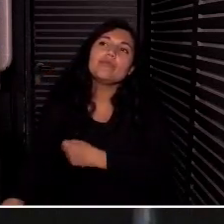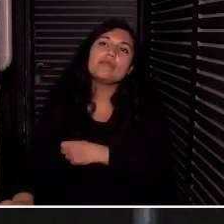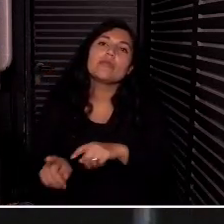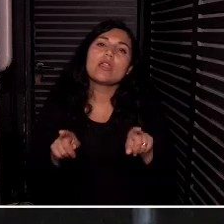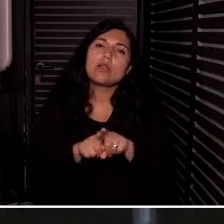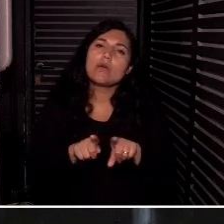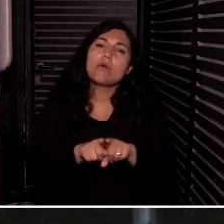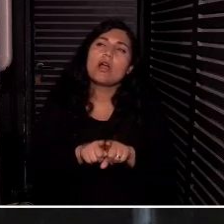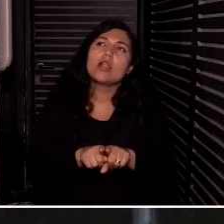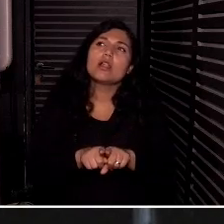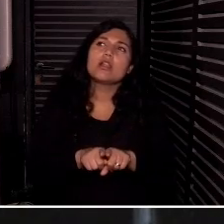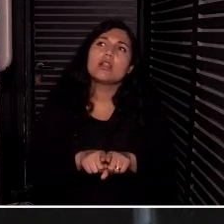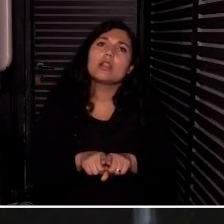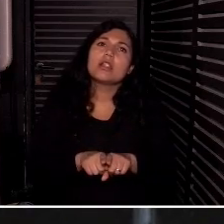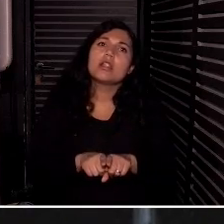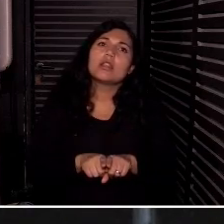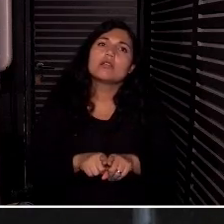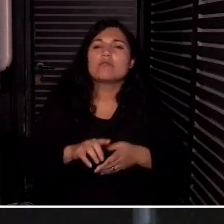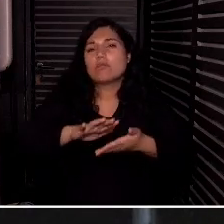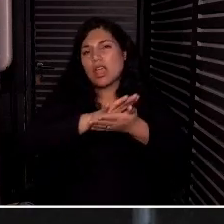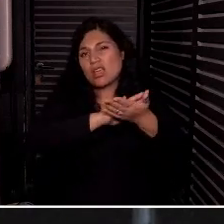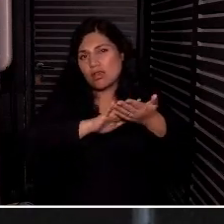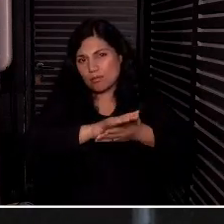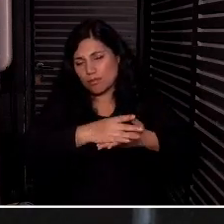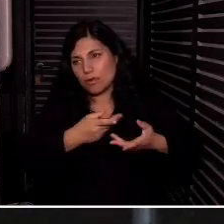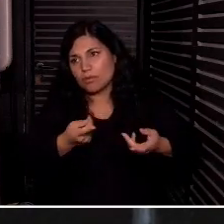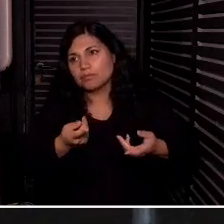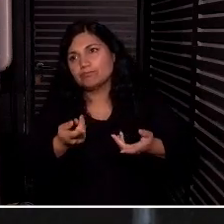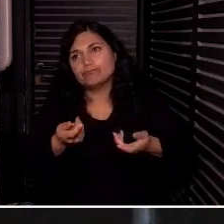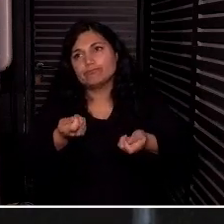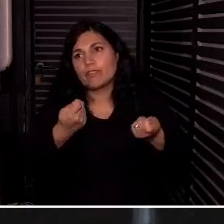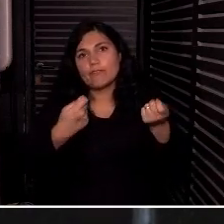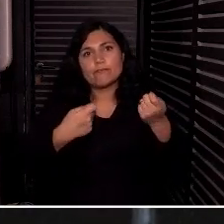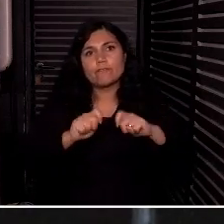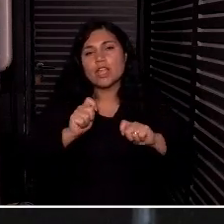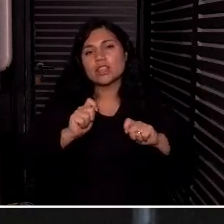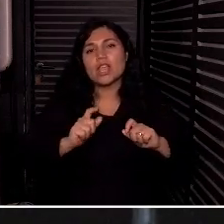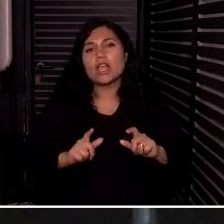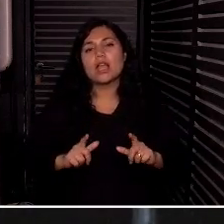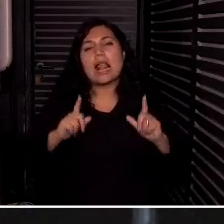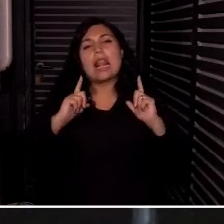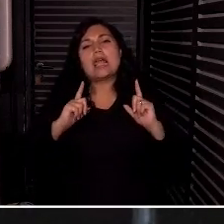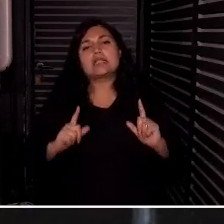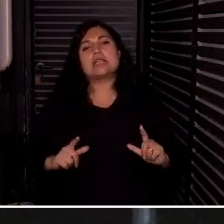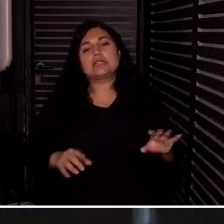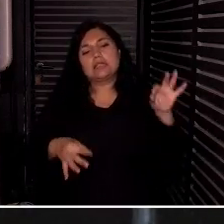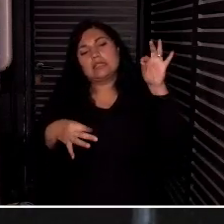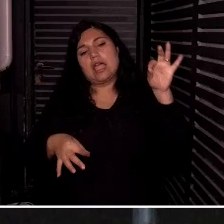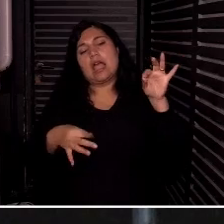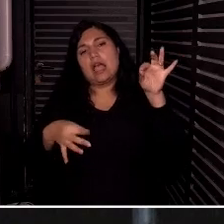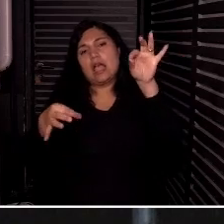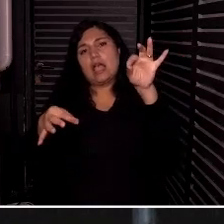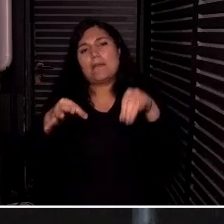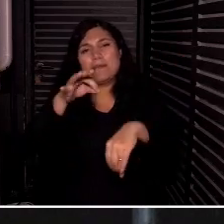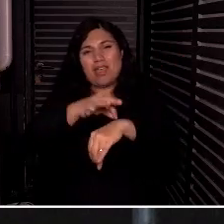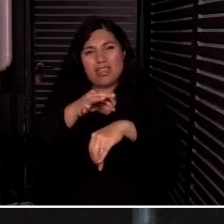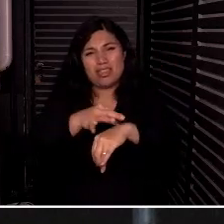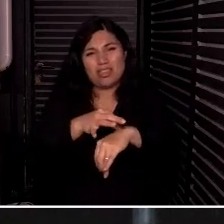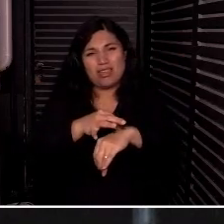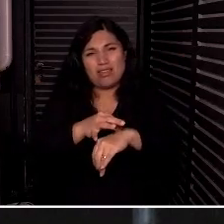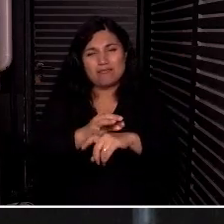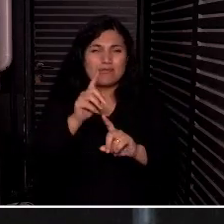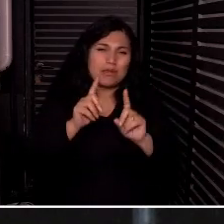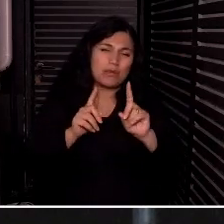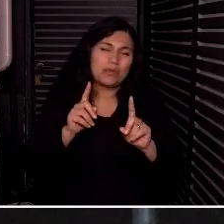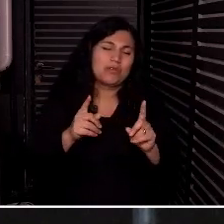hay una crisis bastante grande el tema de las ventas de de licencias médicas decir como que yo creo que y para qué